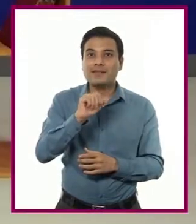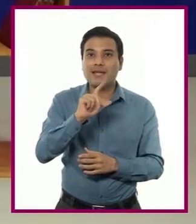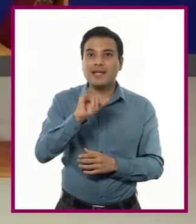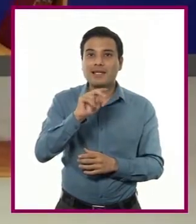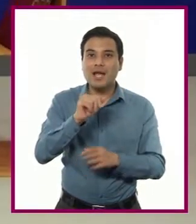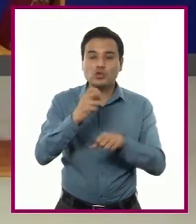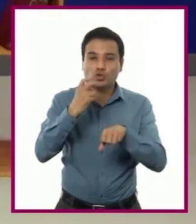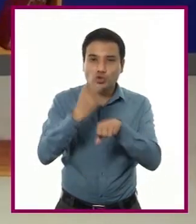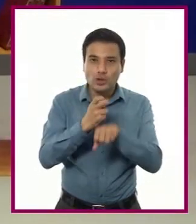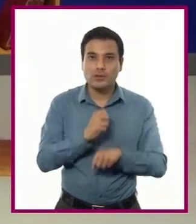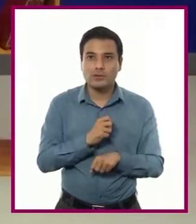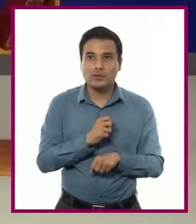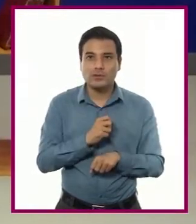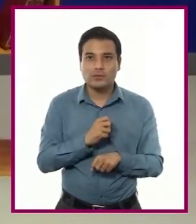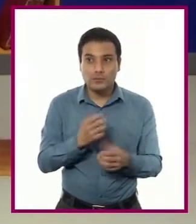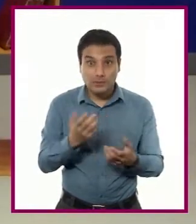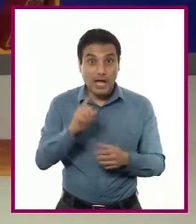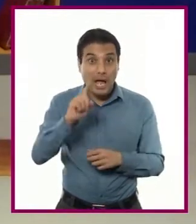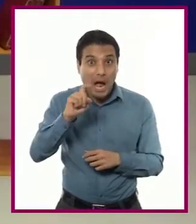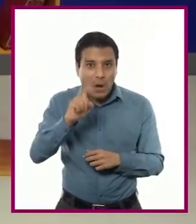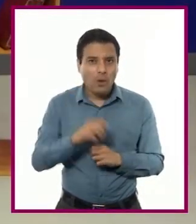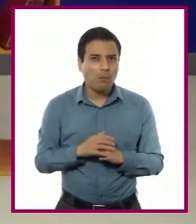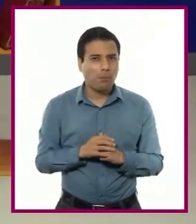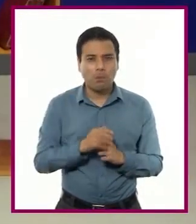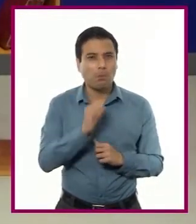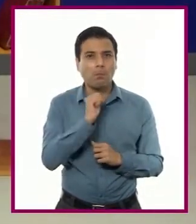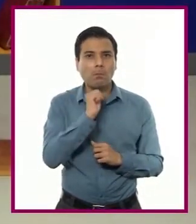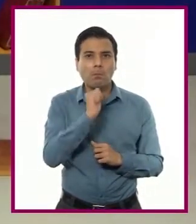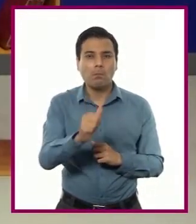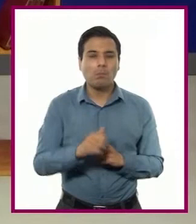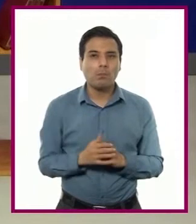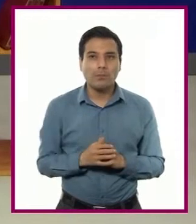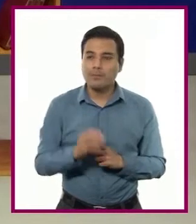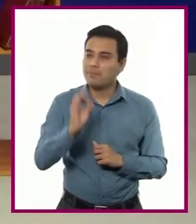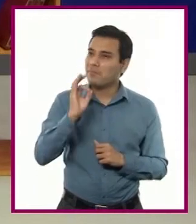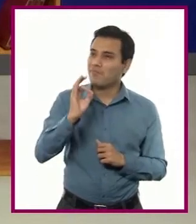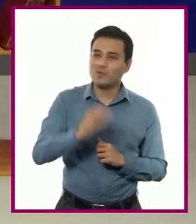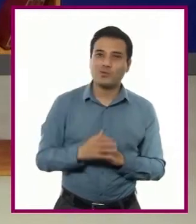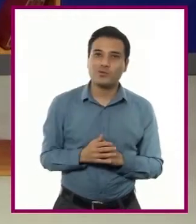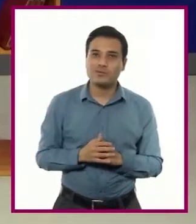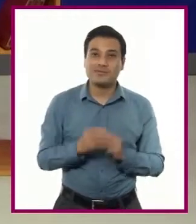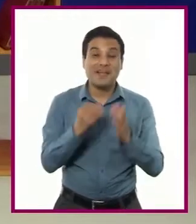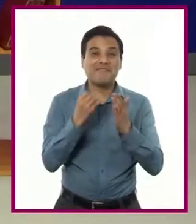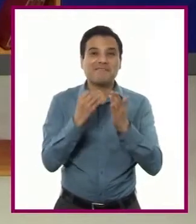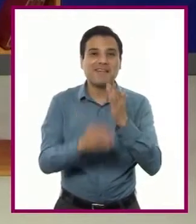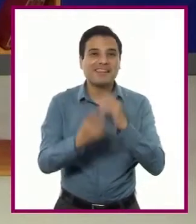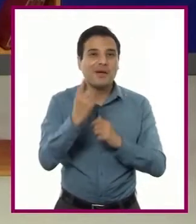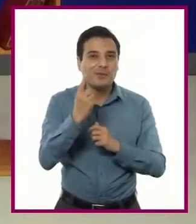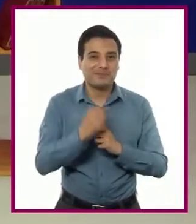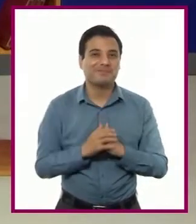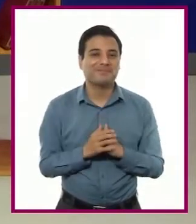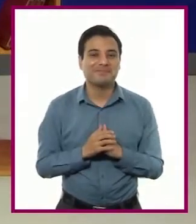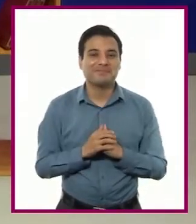sin pasar por el líquido. Perfecto. Ya solamente te resta una.